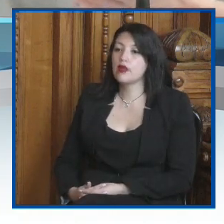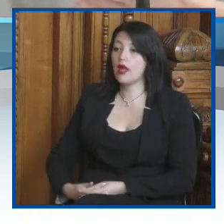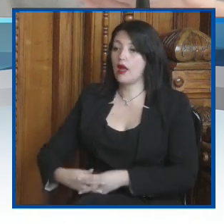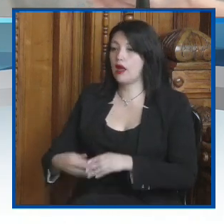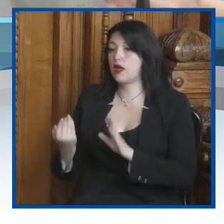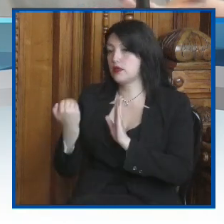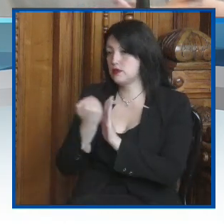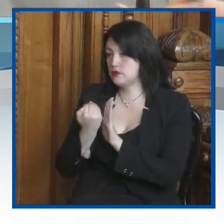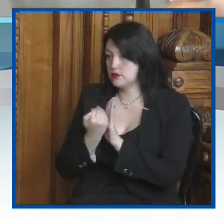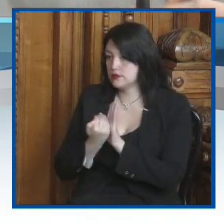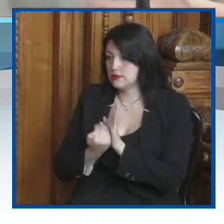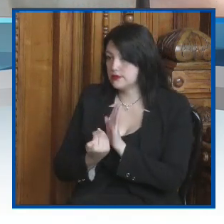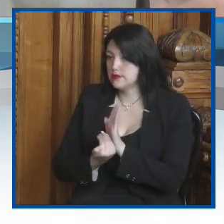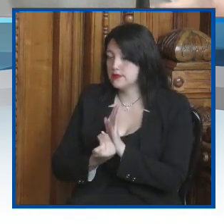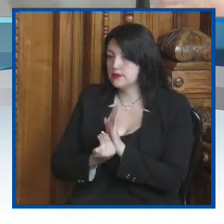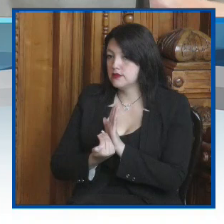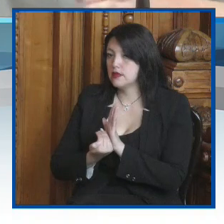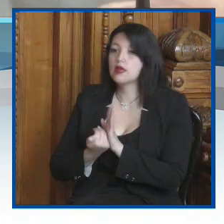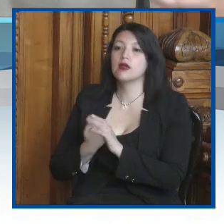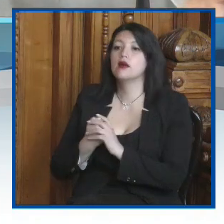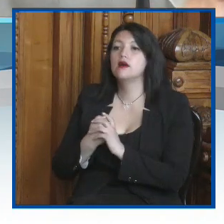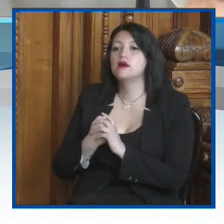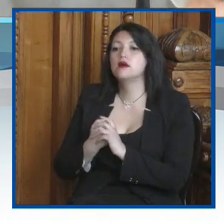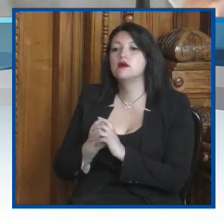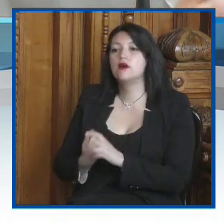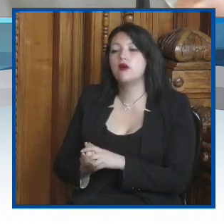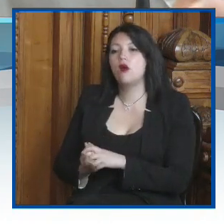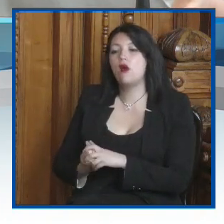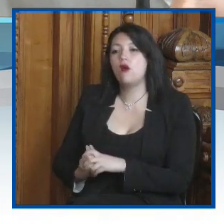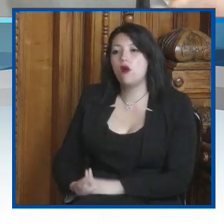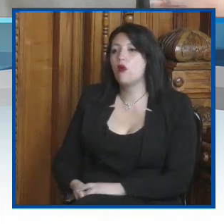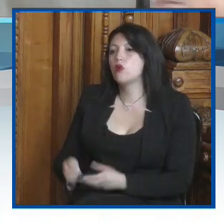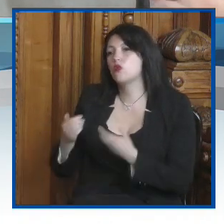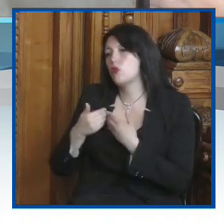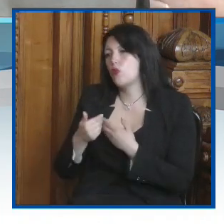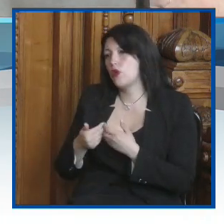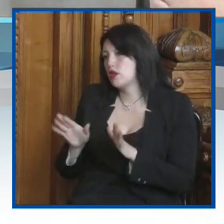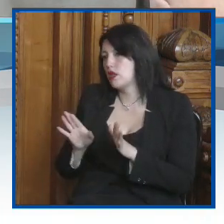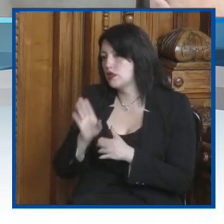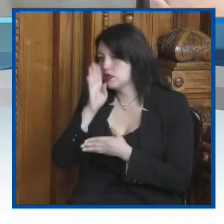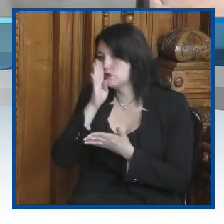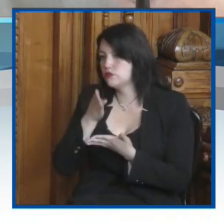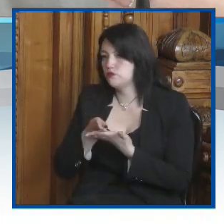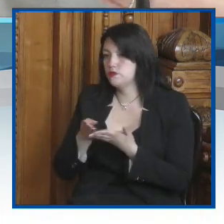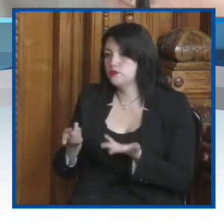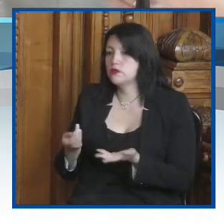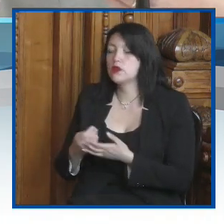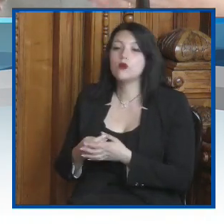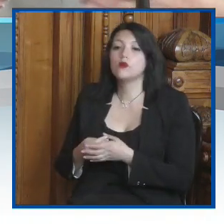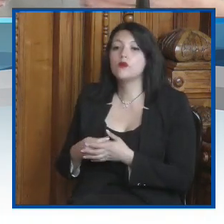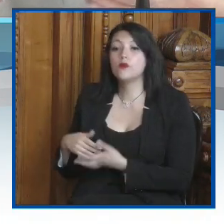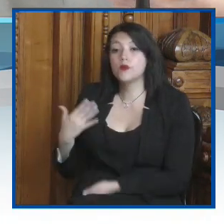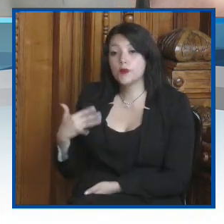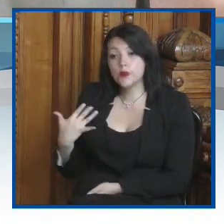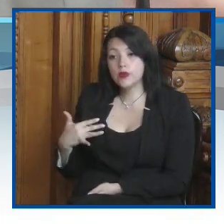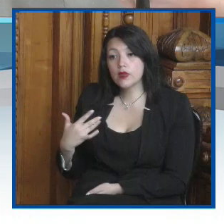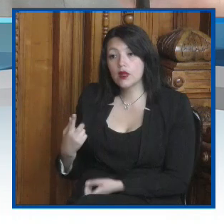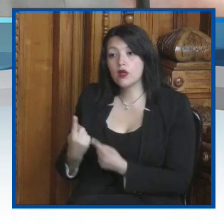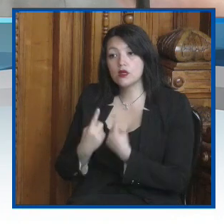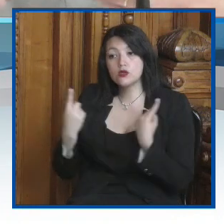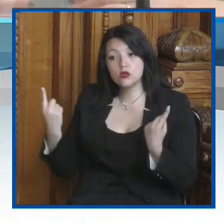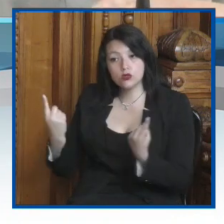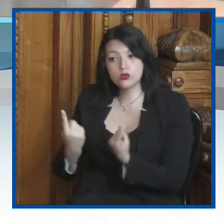establecen que las decisiones tienen que estar motivadas y fundamentadas, porque es básico de cualquier decisión. Con lo cual, que